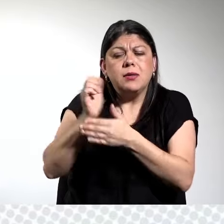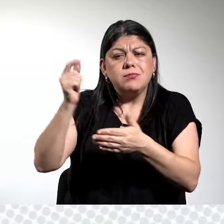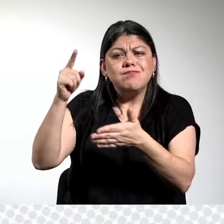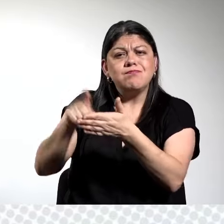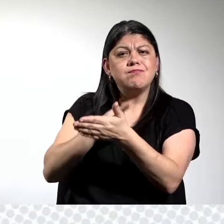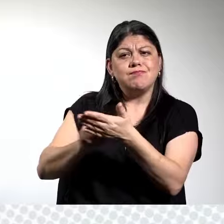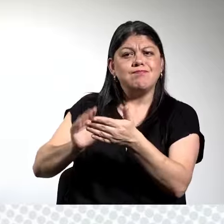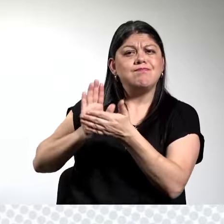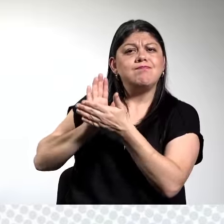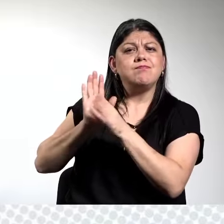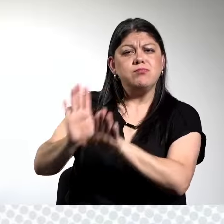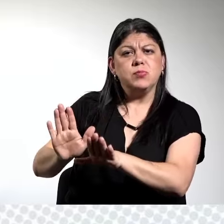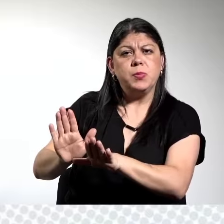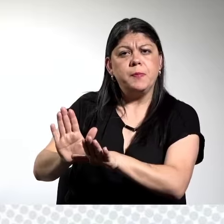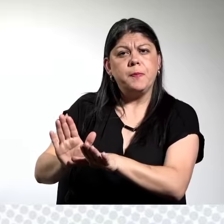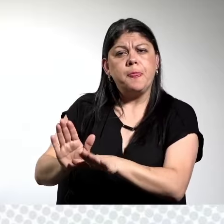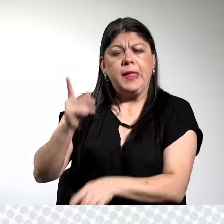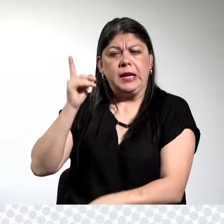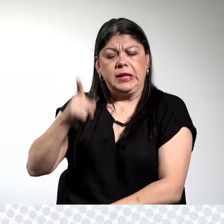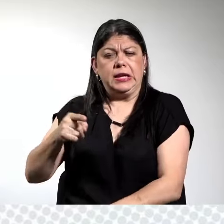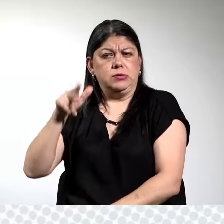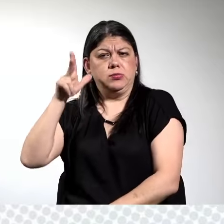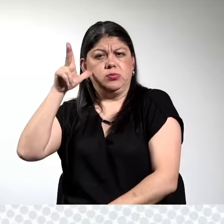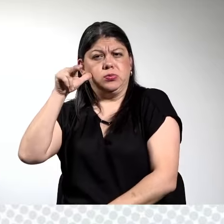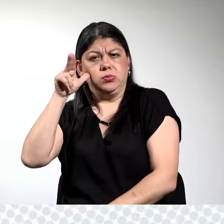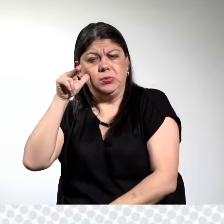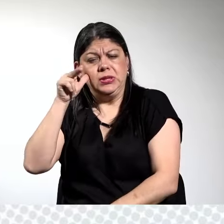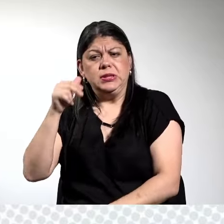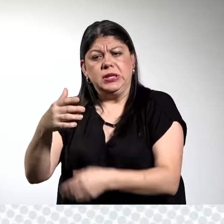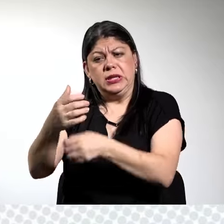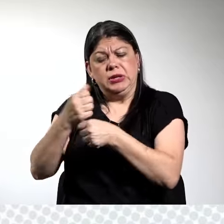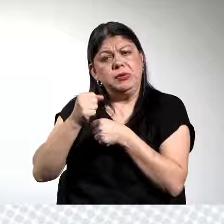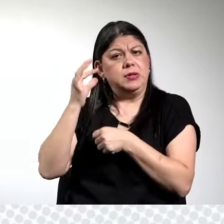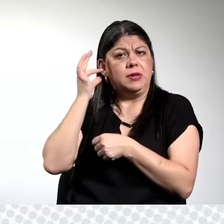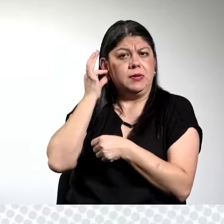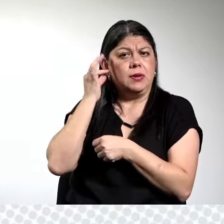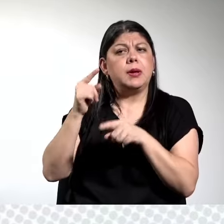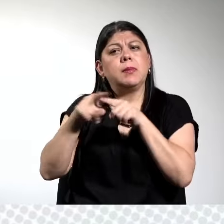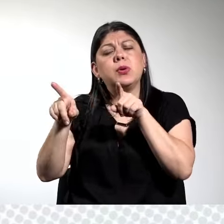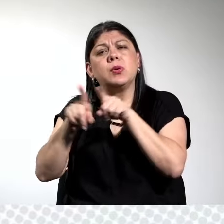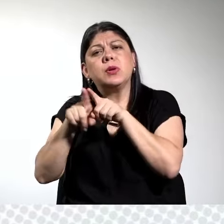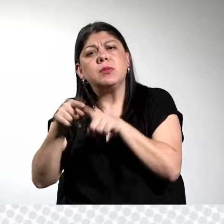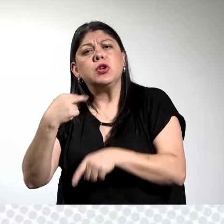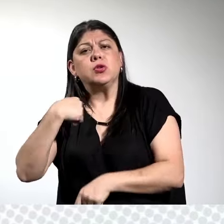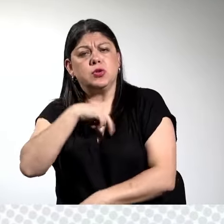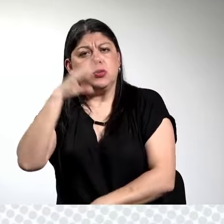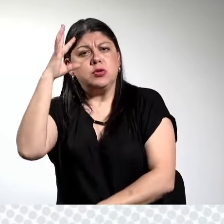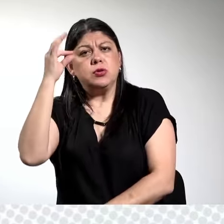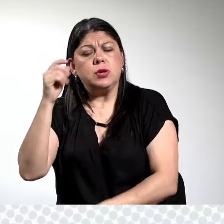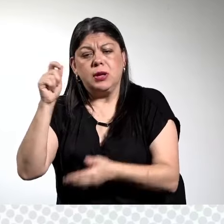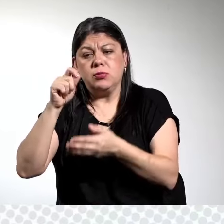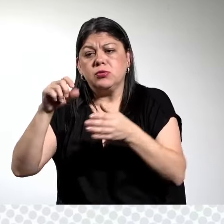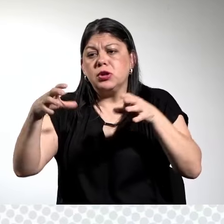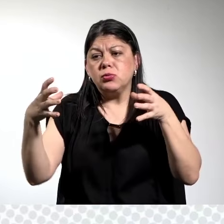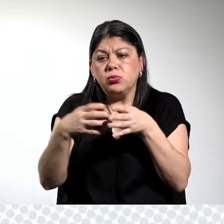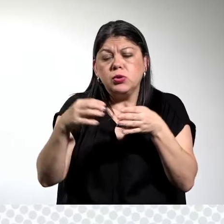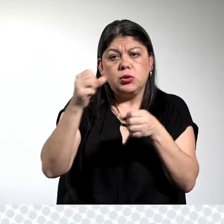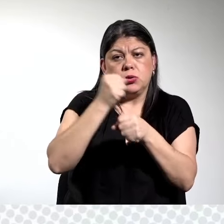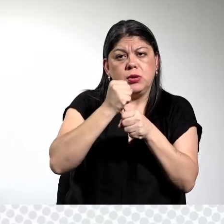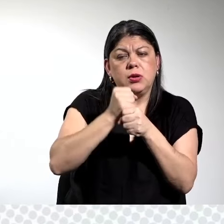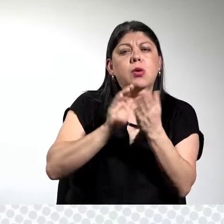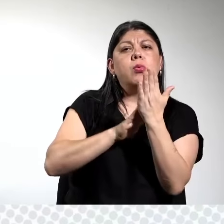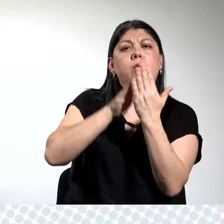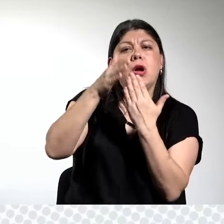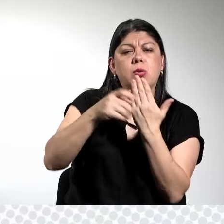esta exigencia tan machista que reciben las mujeres. Y a la vez de eso creemos también que en los centros de trabajo el acoso que viven las